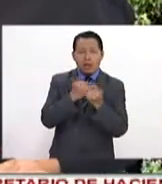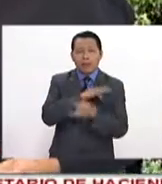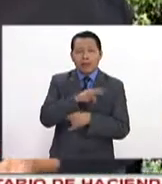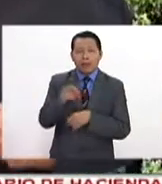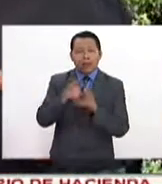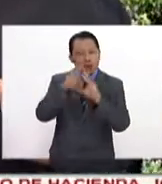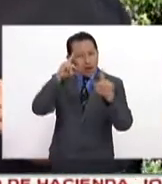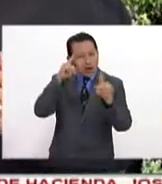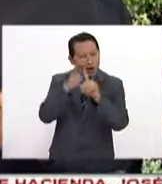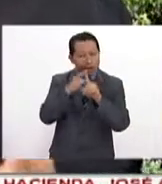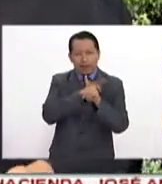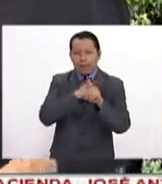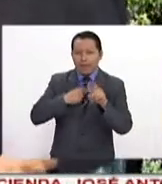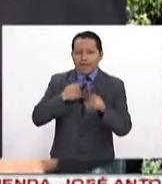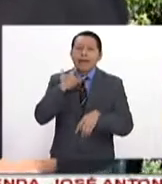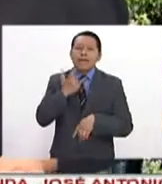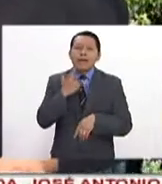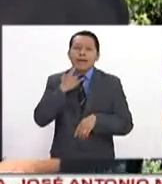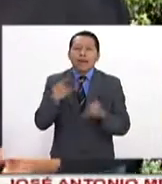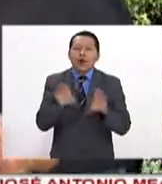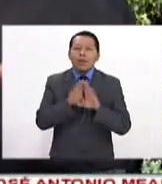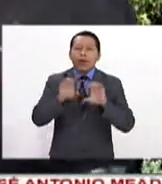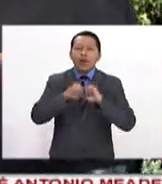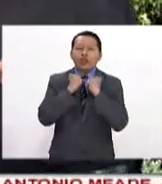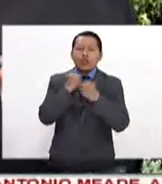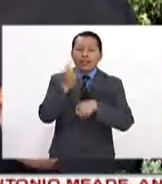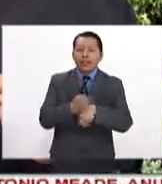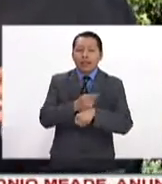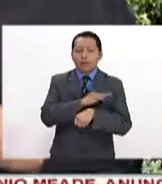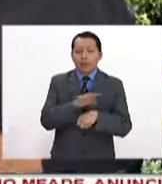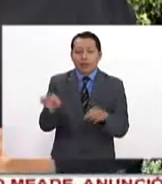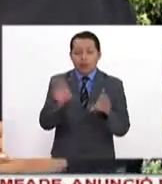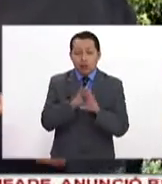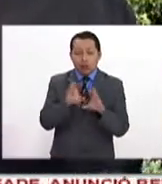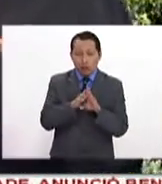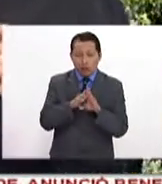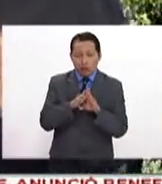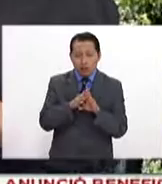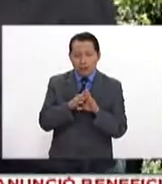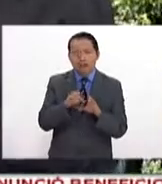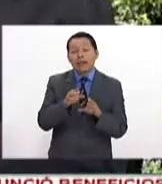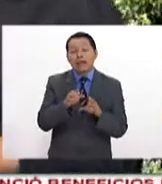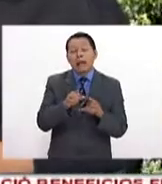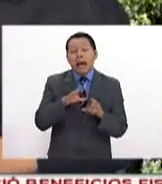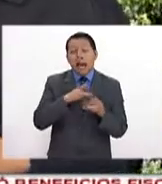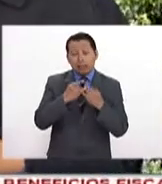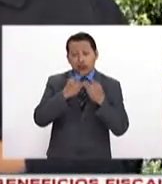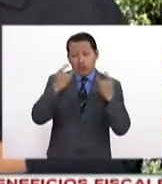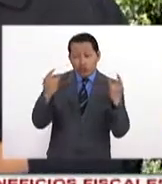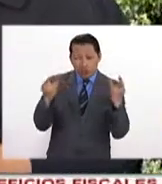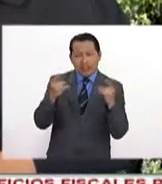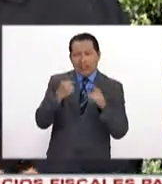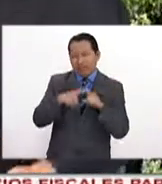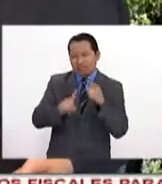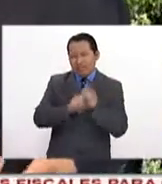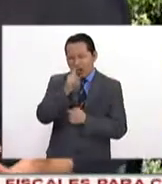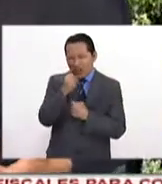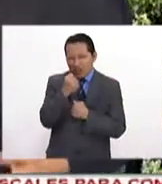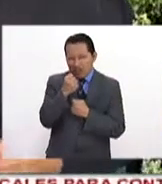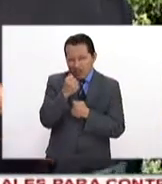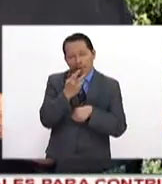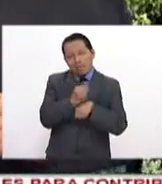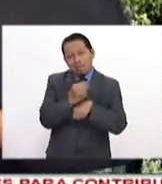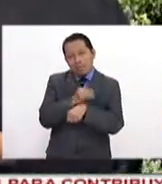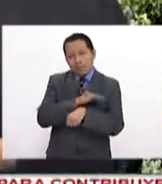nuestros retos que tendríamos que enfrentar como una sociedad para poder reparar las heridas históricas generacionales. Soy